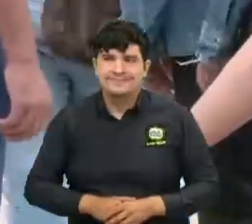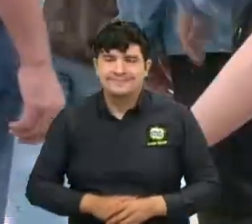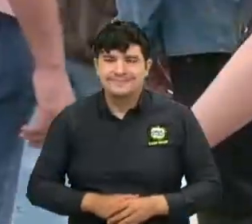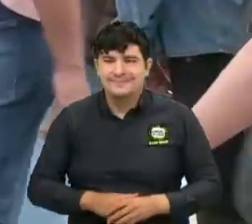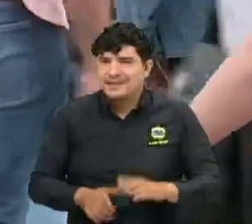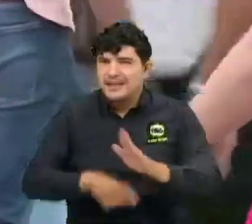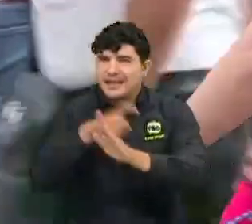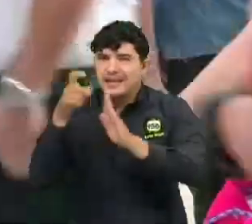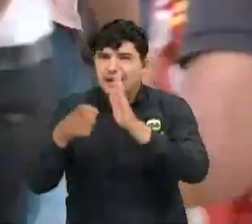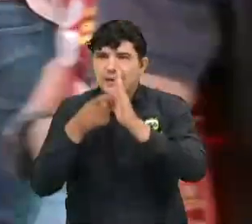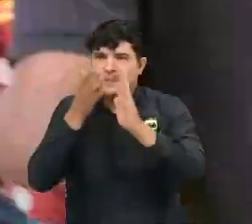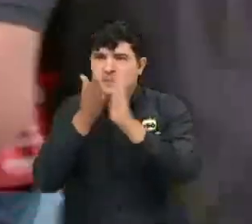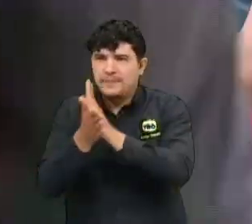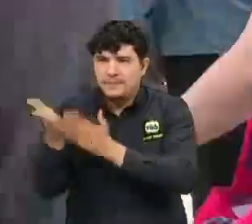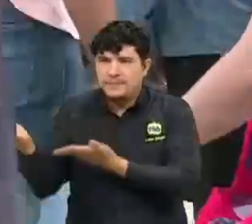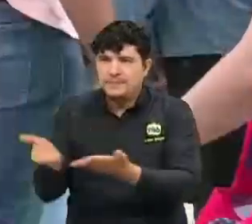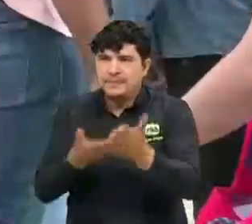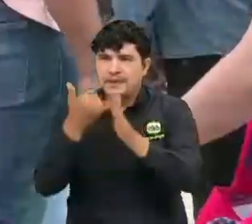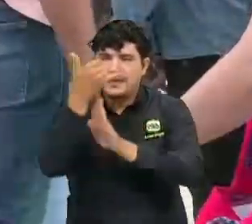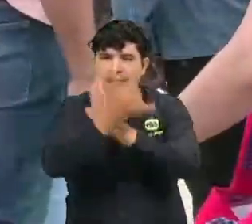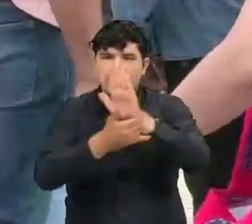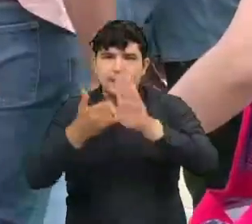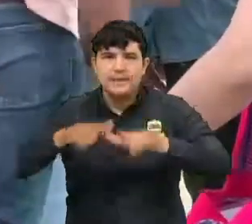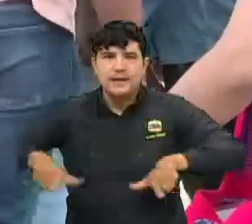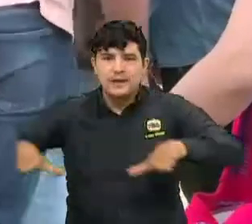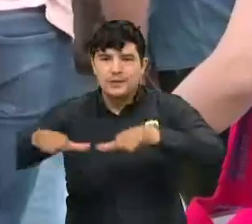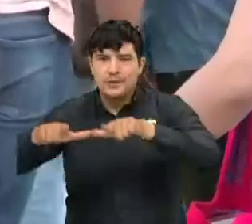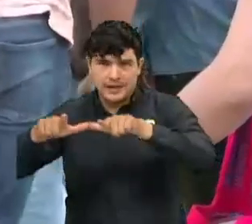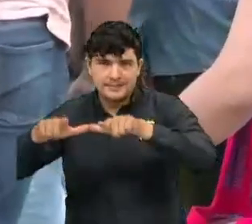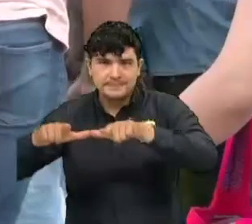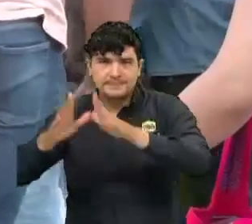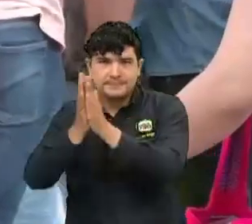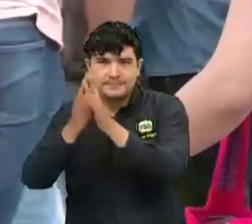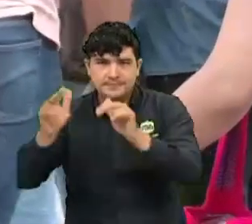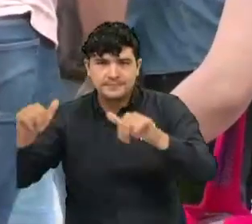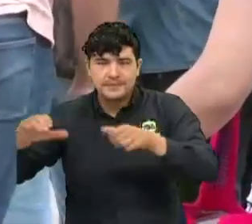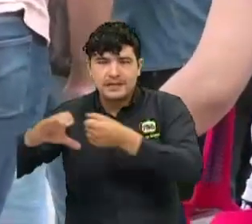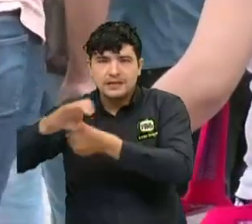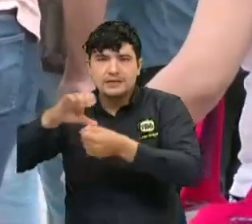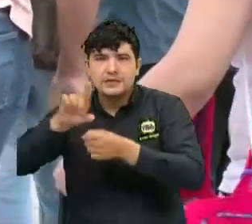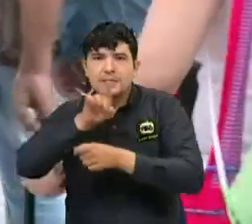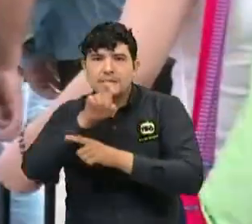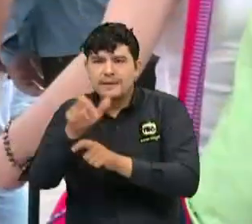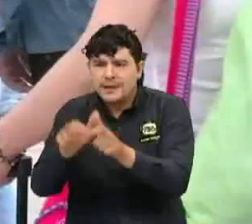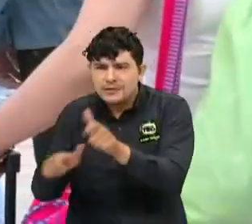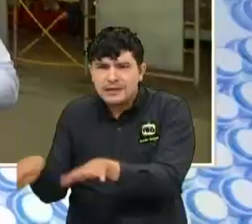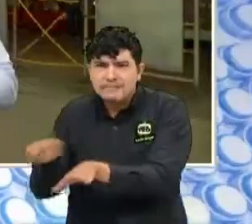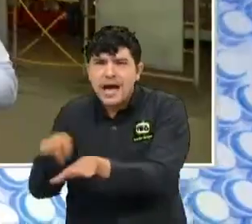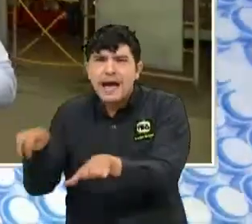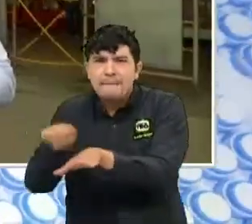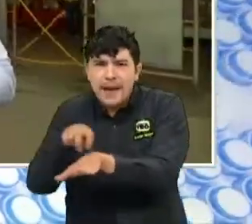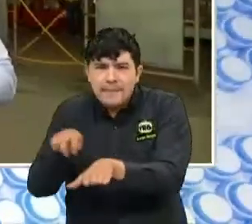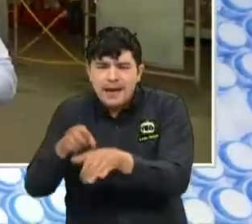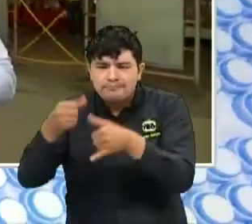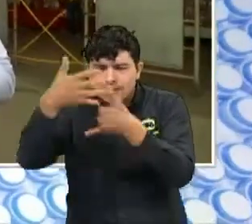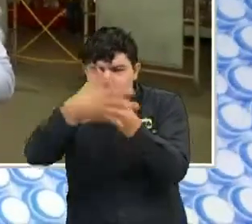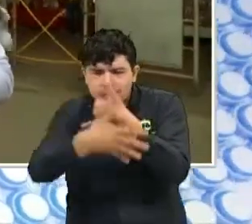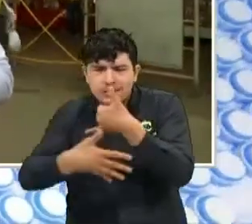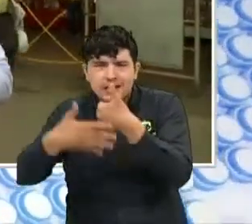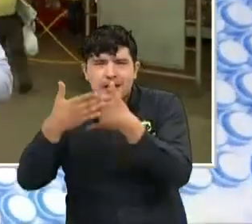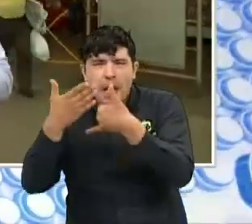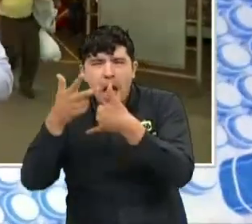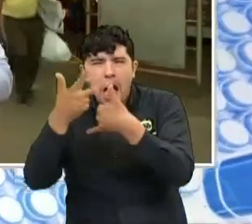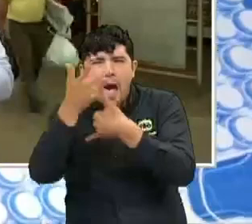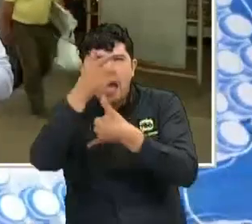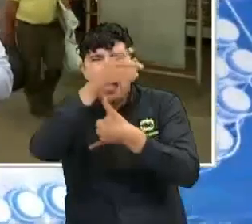la información. Los dejo con estas imágenes de la terminal de transportes de Bucaramanga. Gente que está saliendo a esta hora hacia la costa